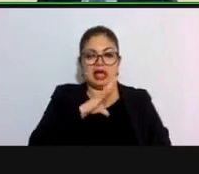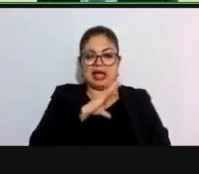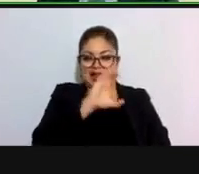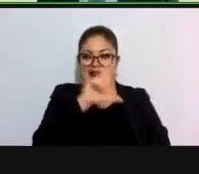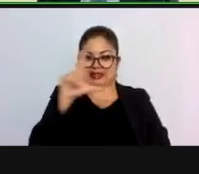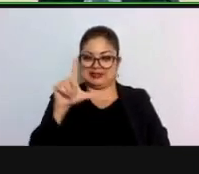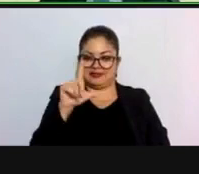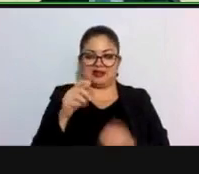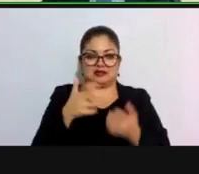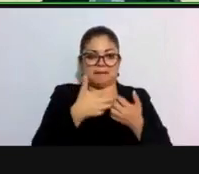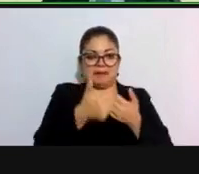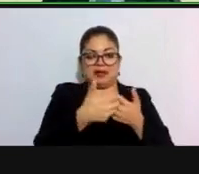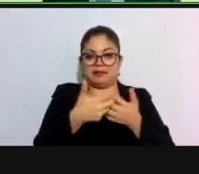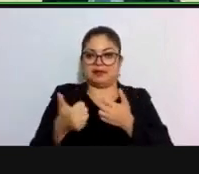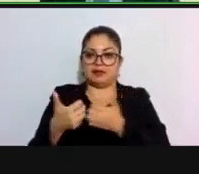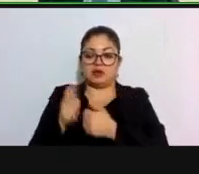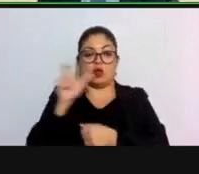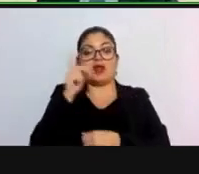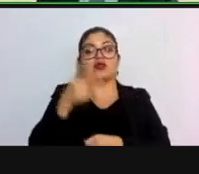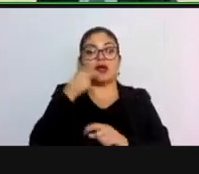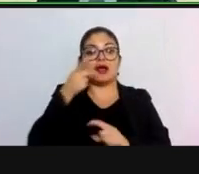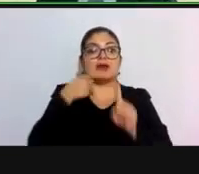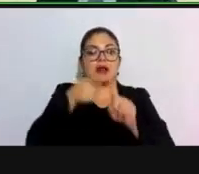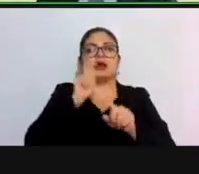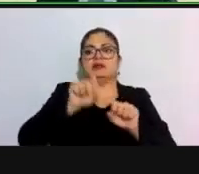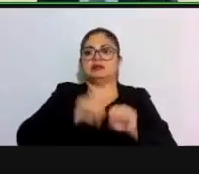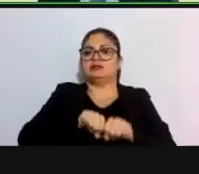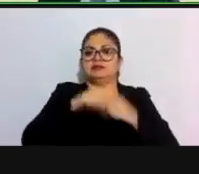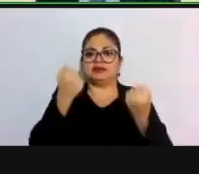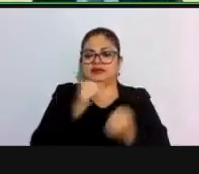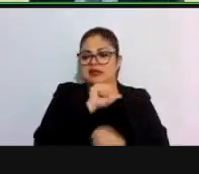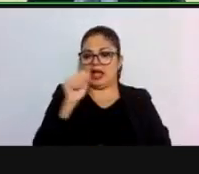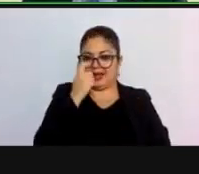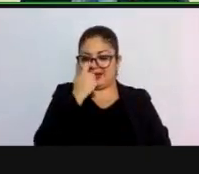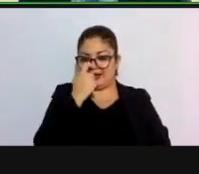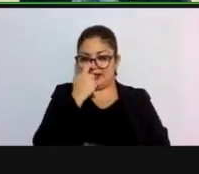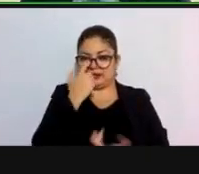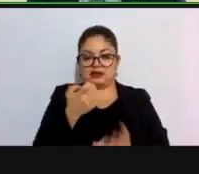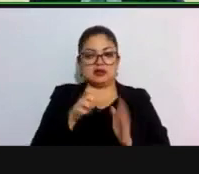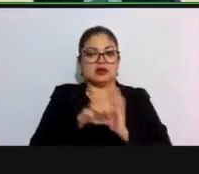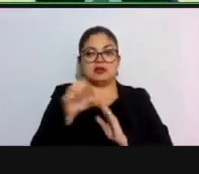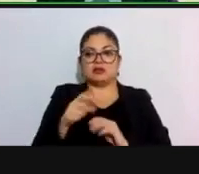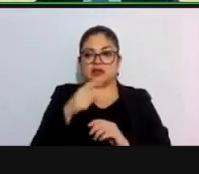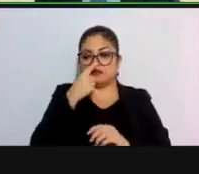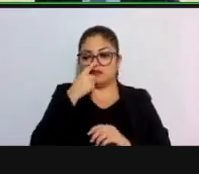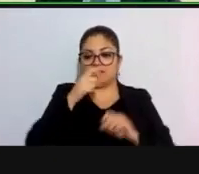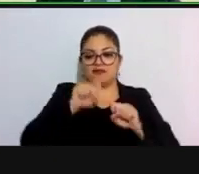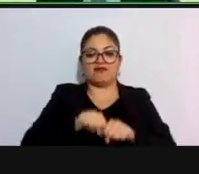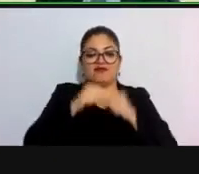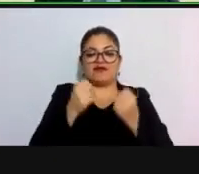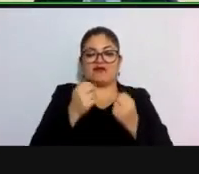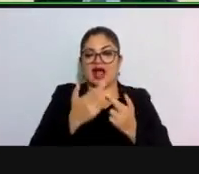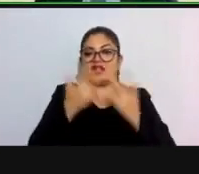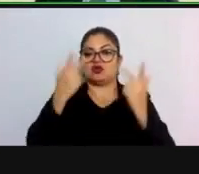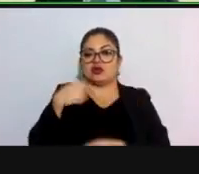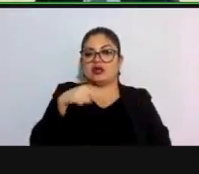de la nariz que estaban en continuidad con fracturas orbitales, fractura nasoorbital. Estas fracturas, calificadas en